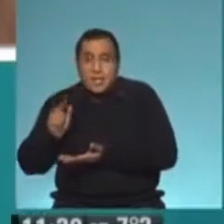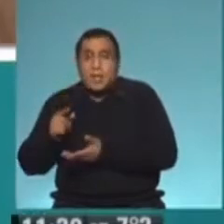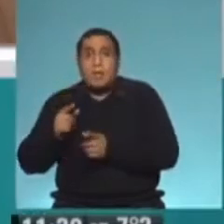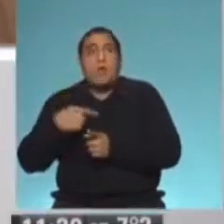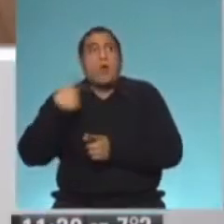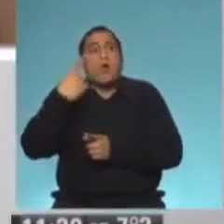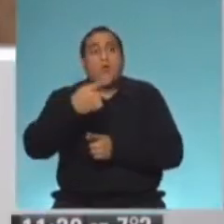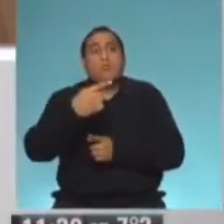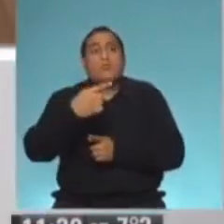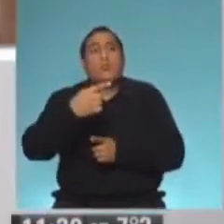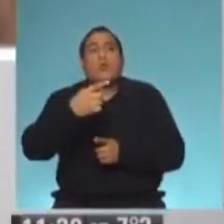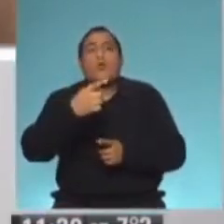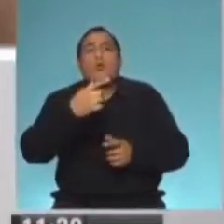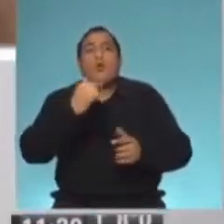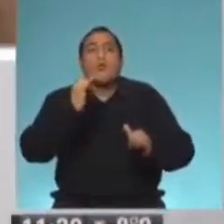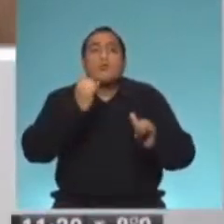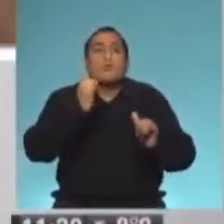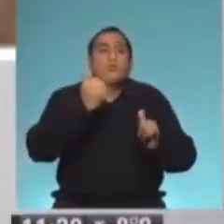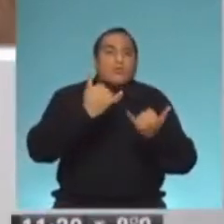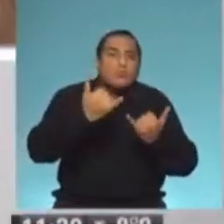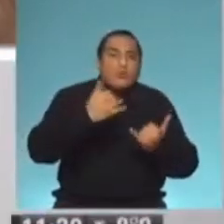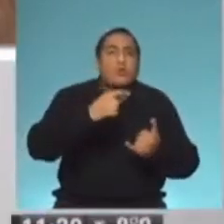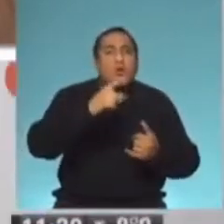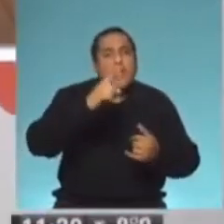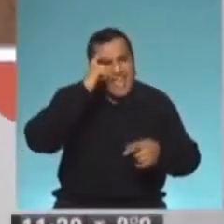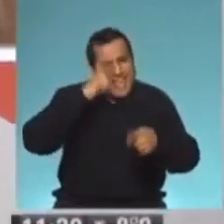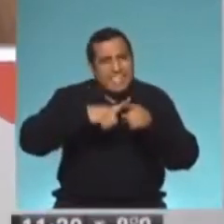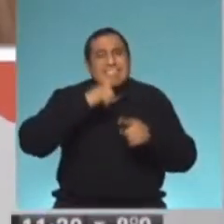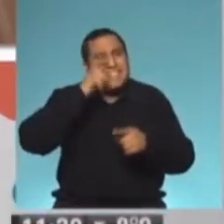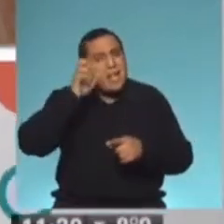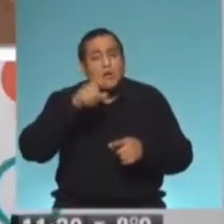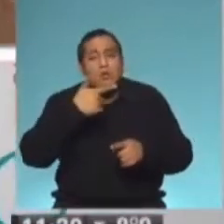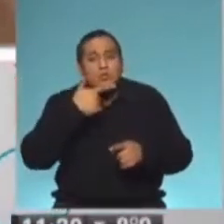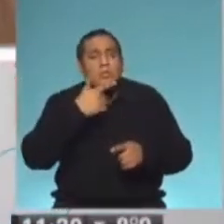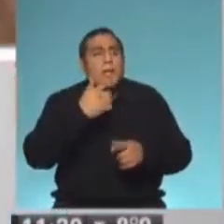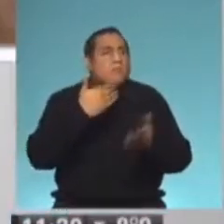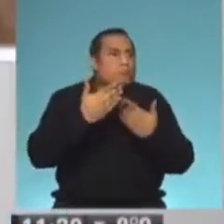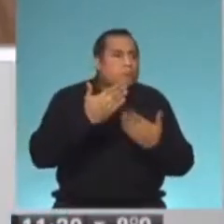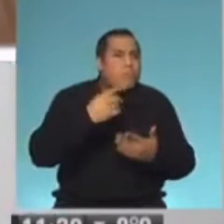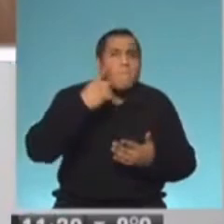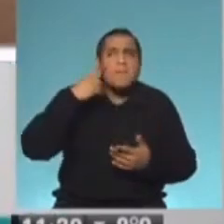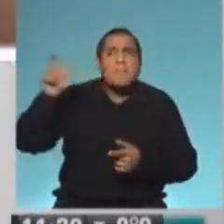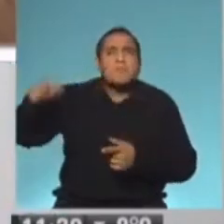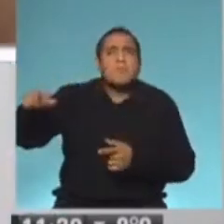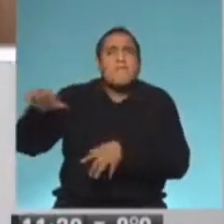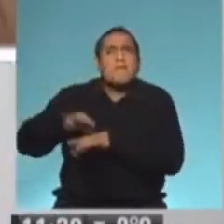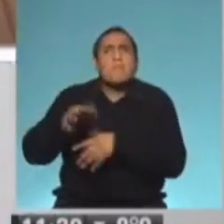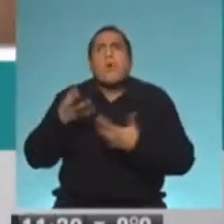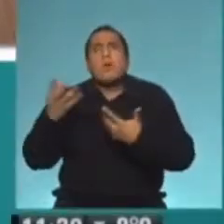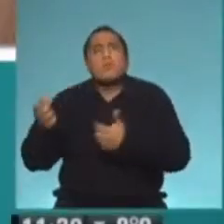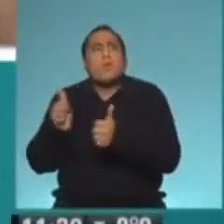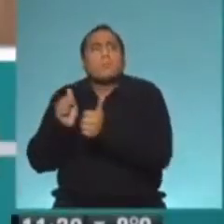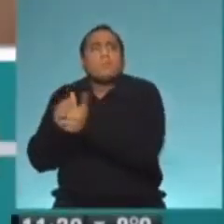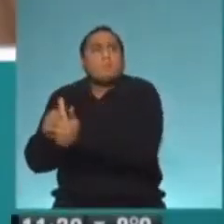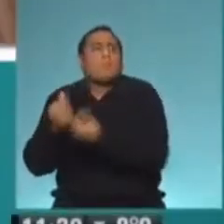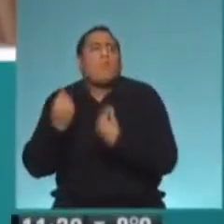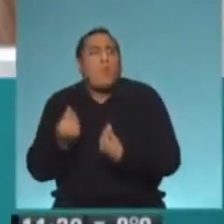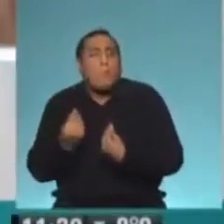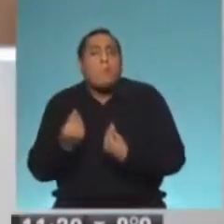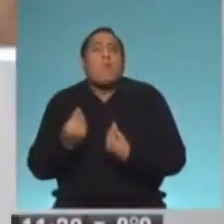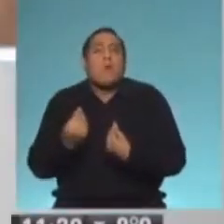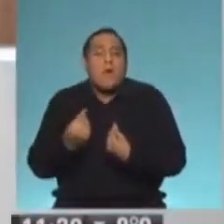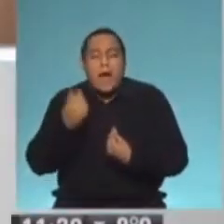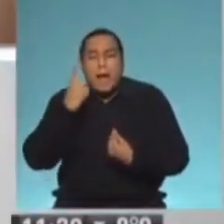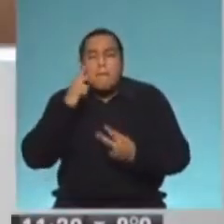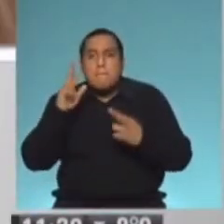de la coordinación de consultorios externos, para ver de qué manera se podía acompañar a estos pacientes. Se pensó en una estrategia, aparte